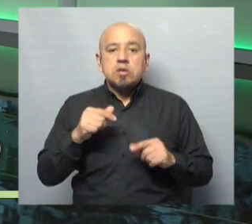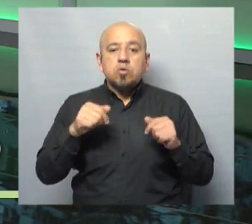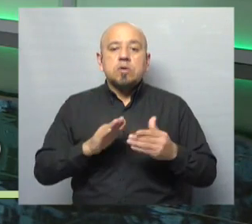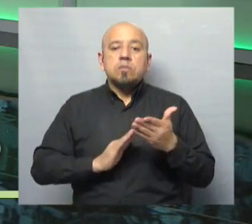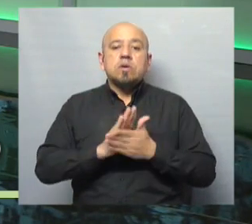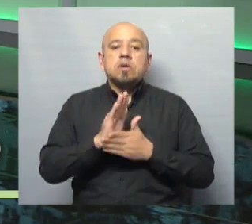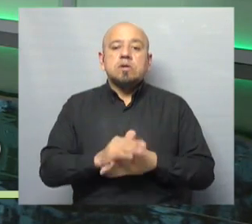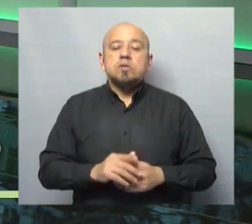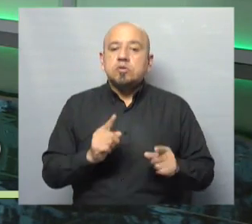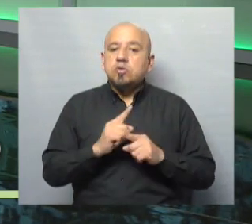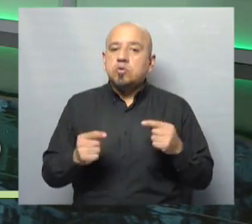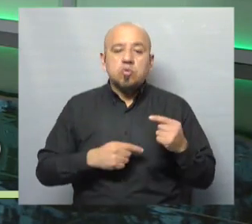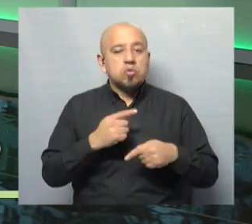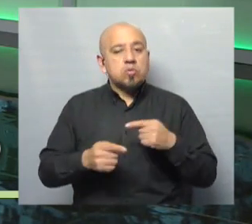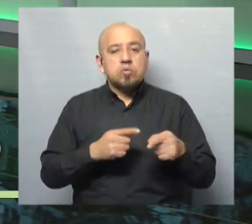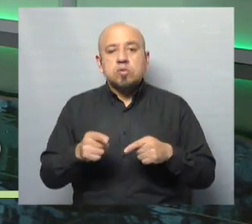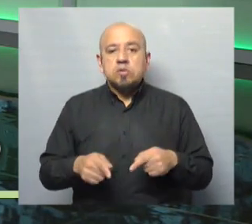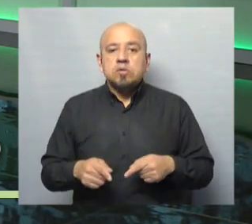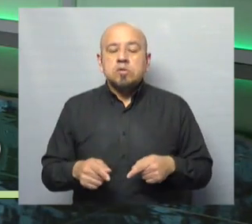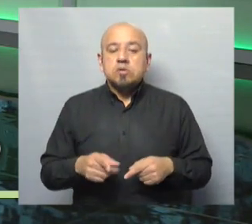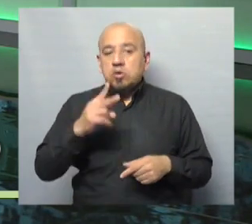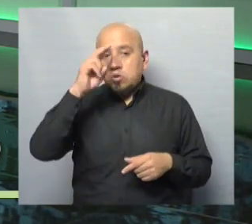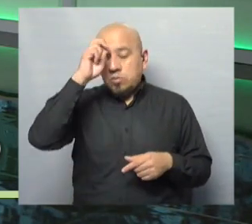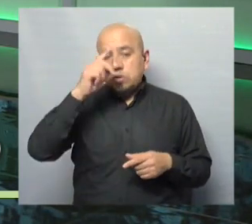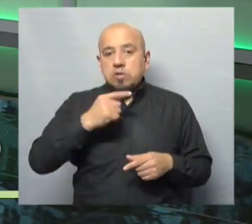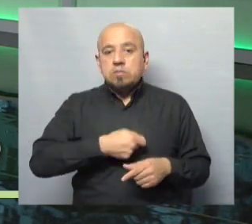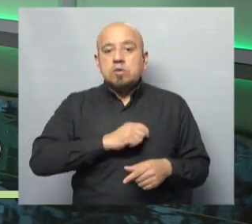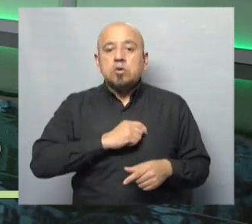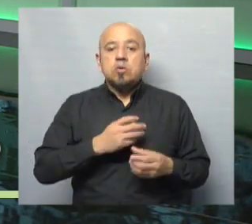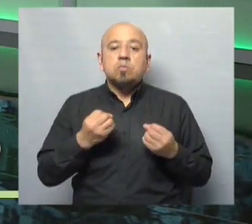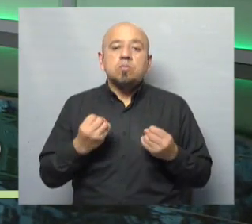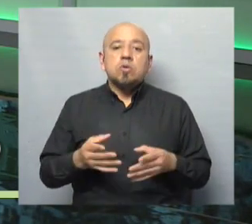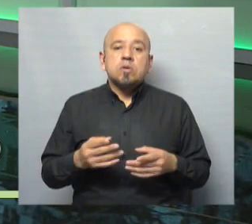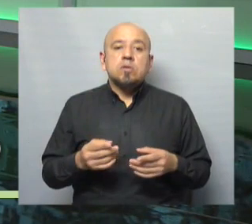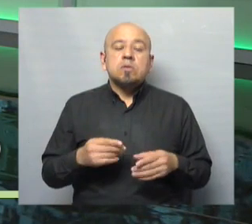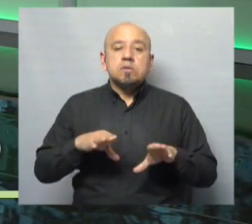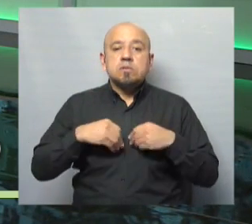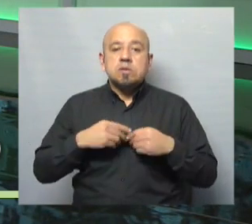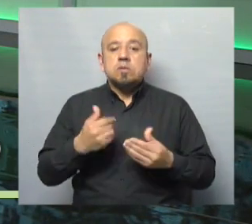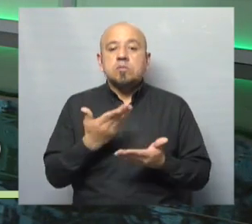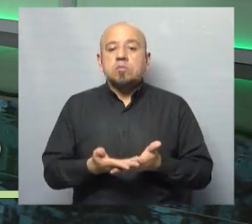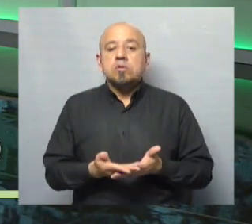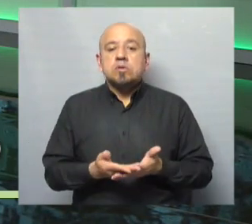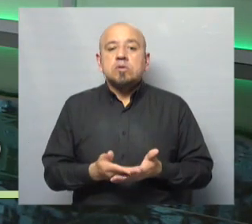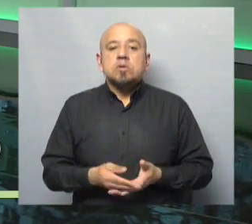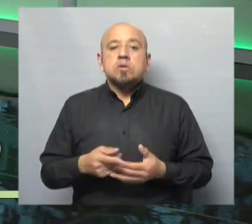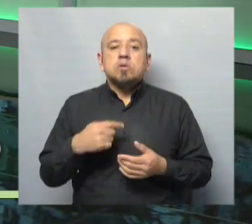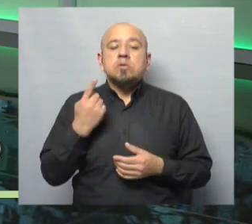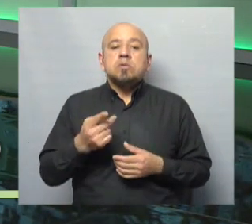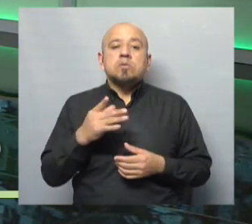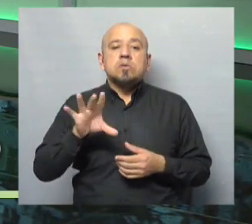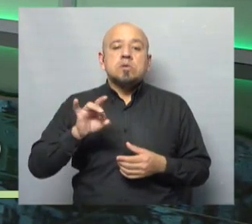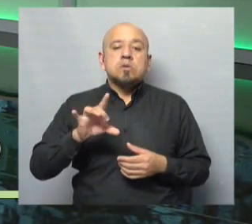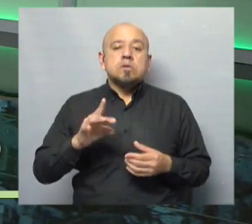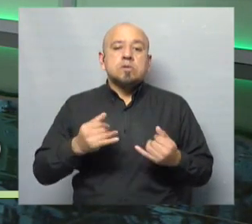mañana hicieron no continuar ocupando el hospital español porque van a aceptar esta propuesta que es que en los próximos 15 días